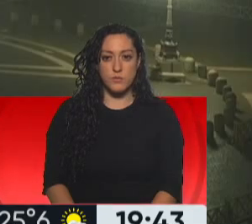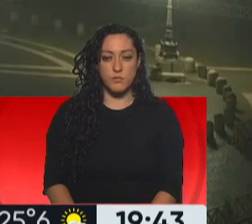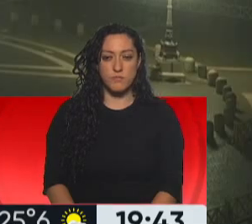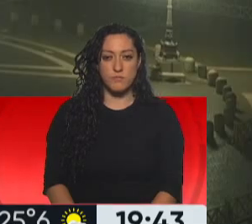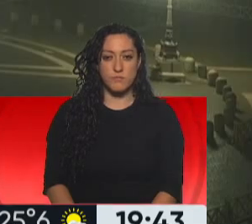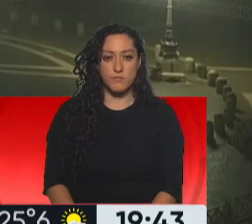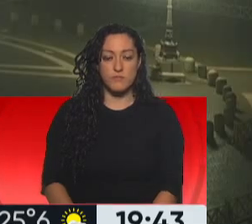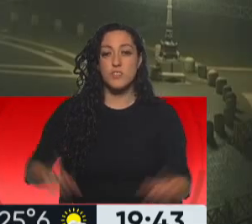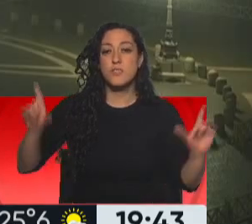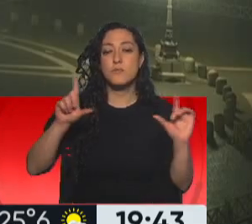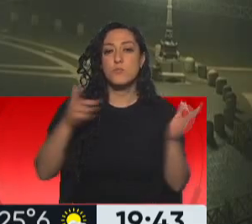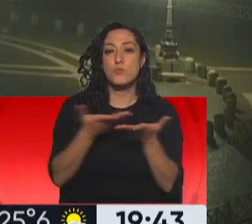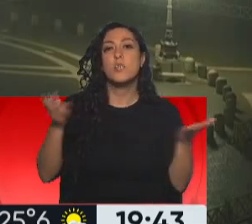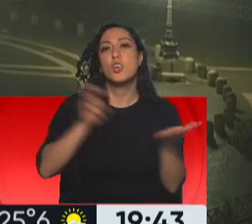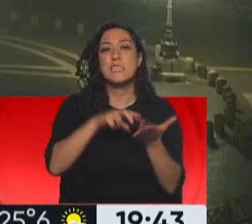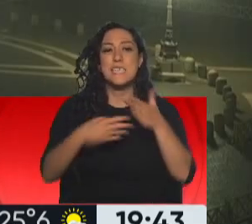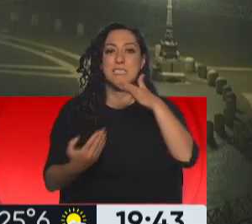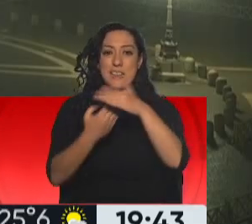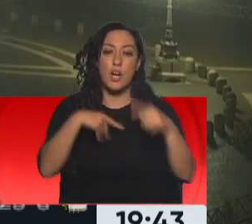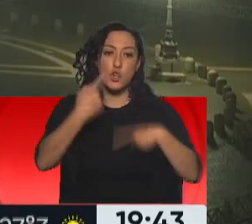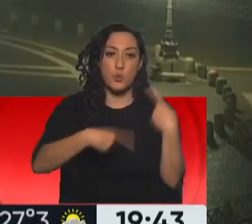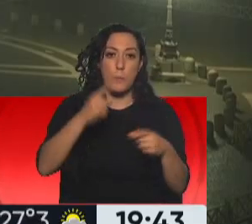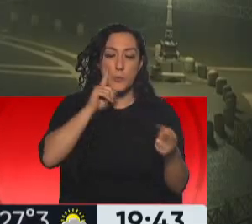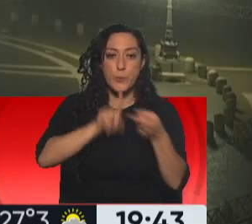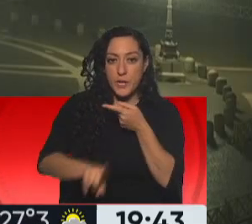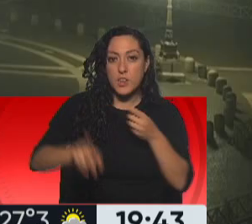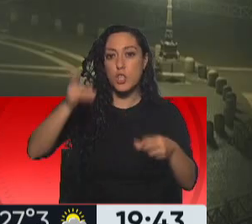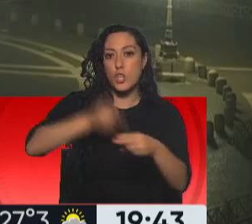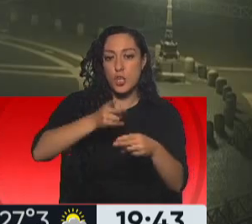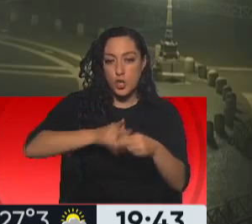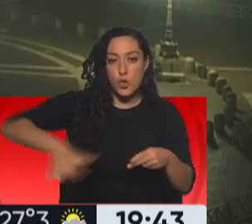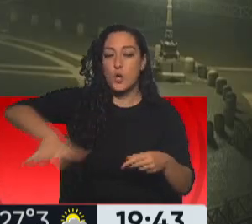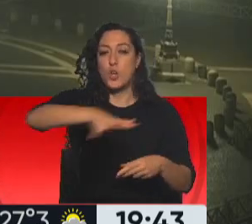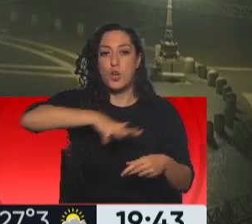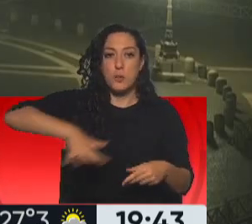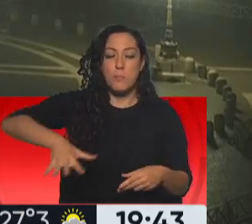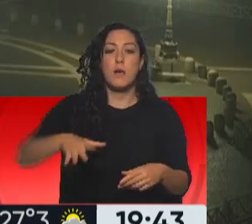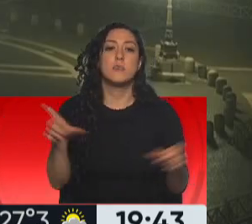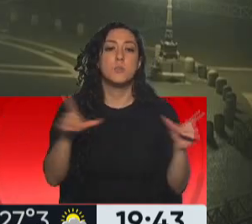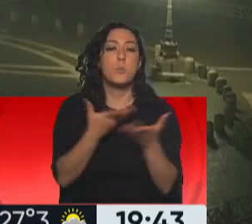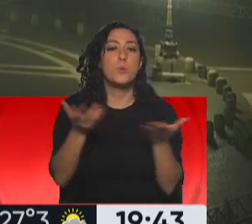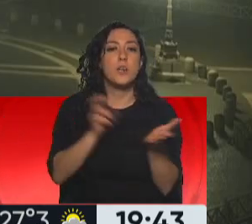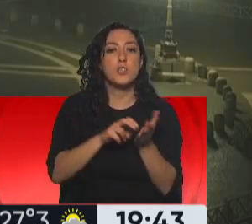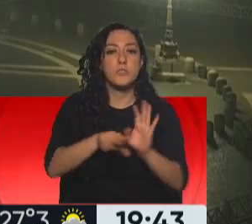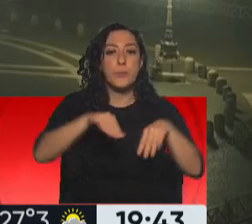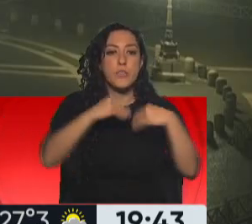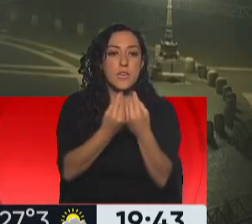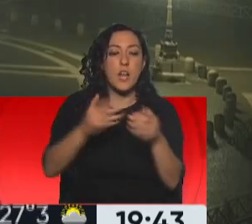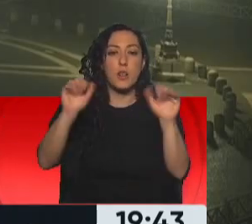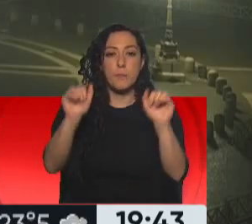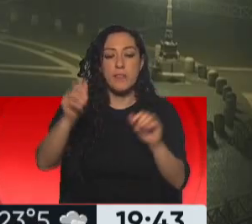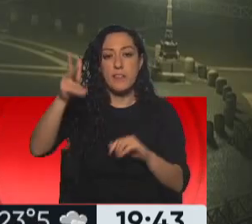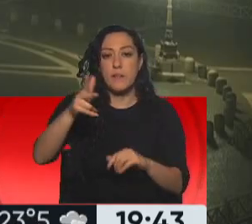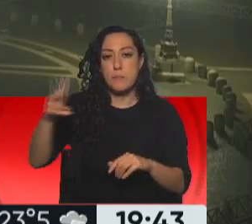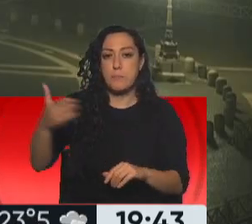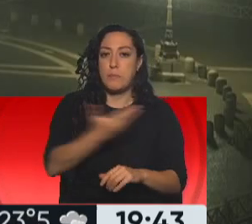Seguimos en el noticiero central de la televisión pública con imágenes en vivo, en directo. Televisión Pública Noticias está en el Vaticano en el último adiós a